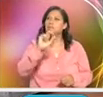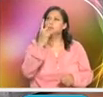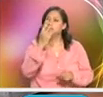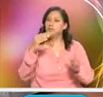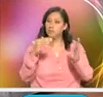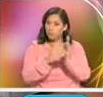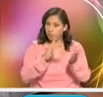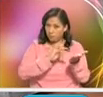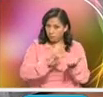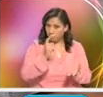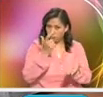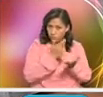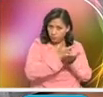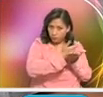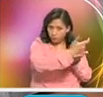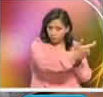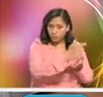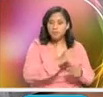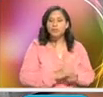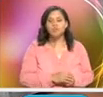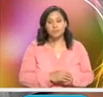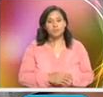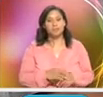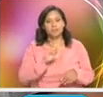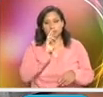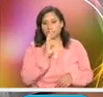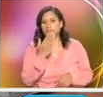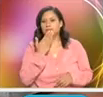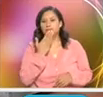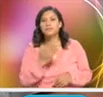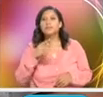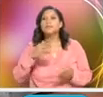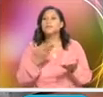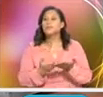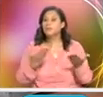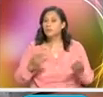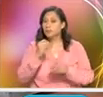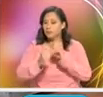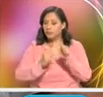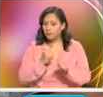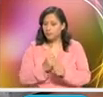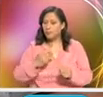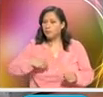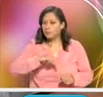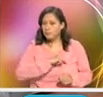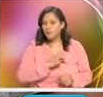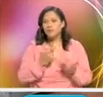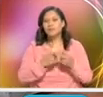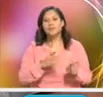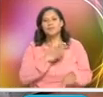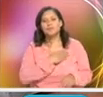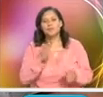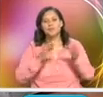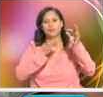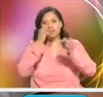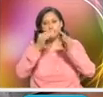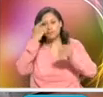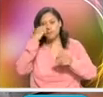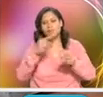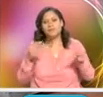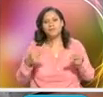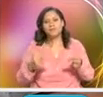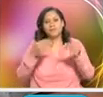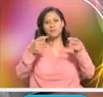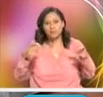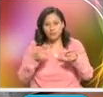22,000 apoyos, fue un gran resultado, y este año pues estamos arrancando esa buena noticia para los micronegocios.